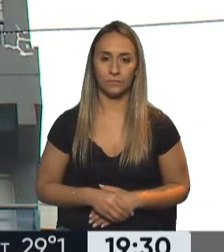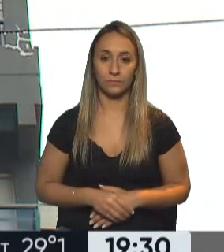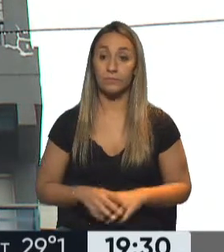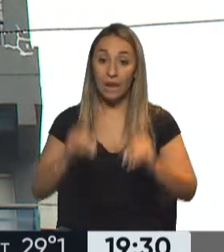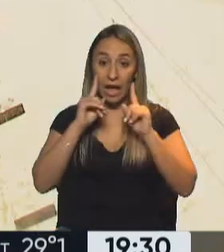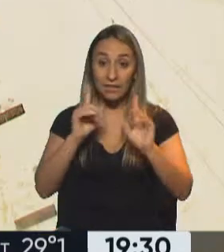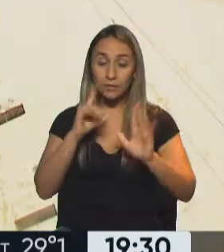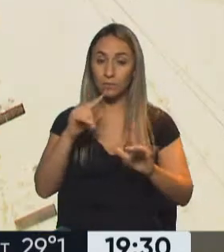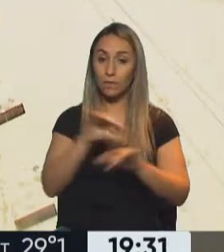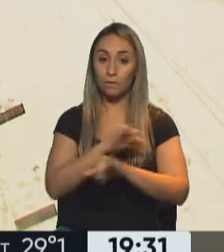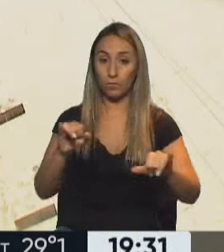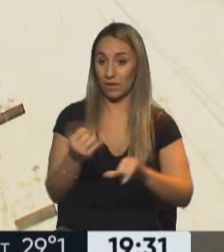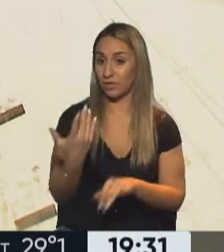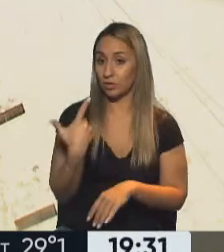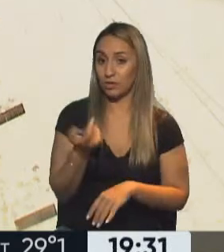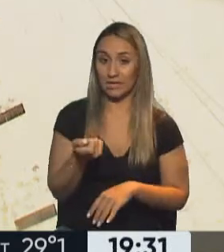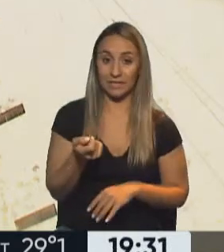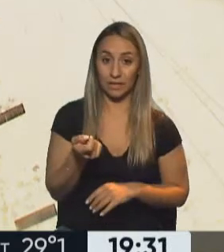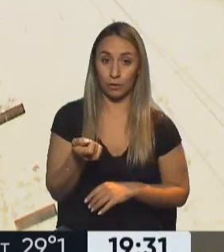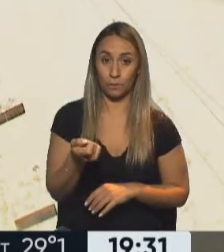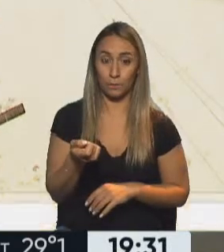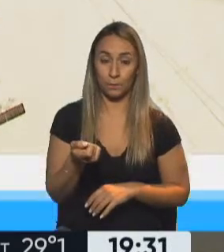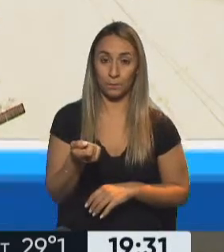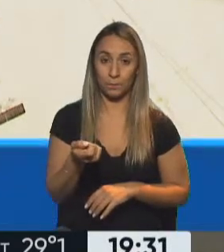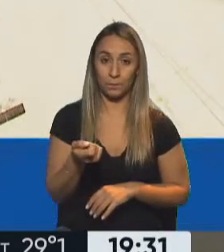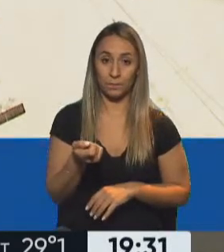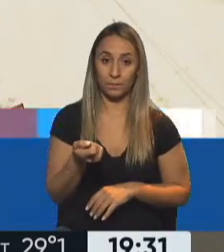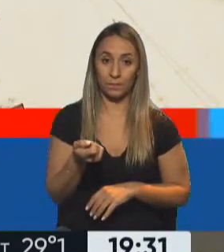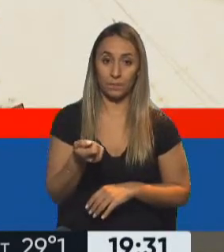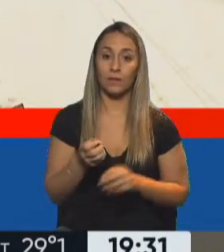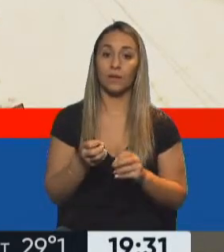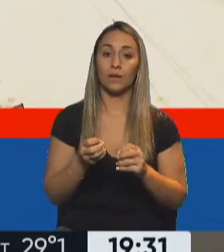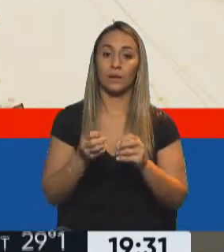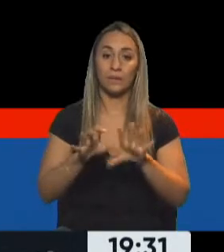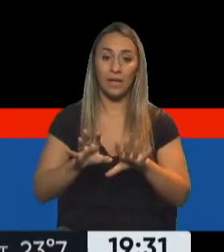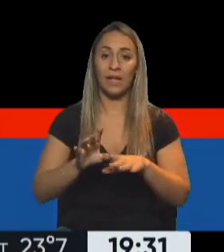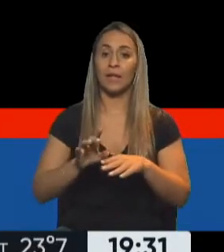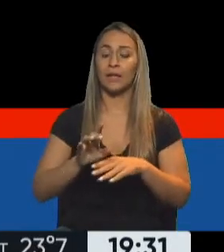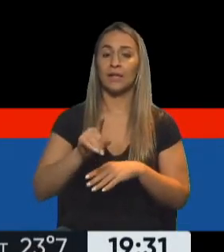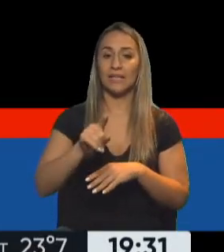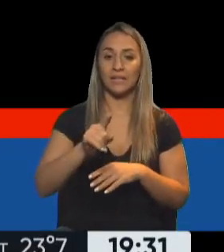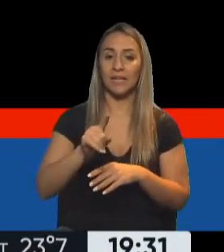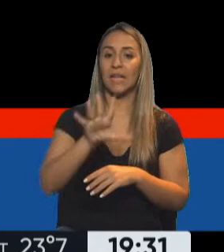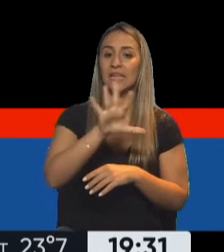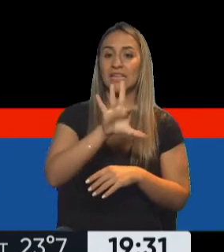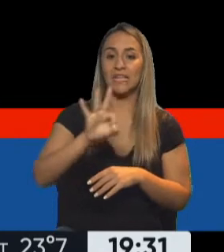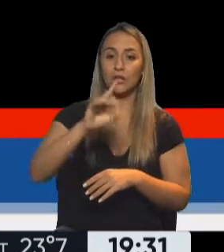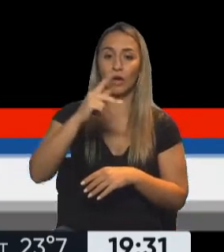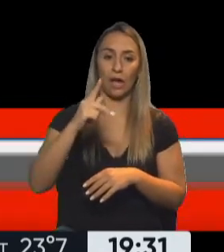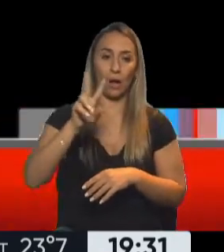Y atención con esta información de último momento. Entró en servicio la línea de 500 kilovat que había